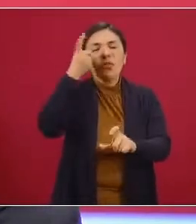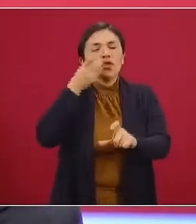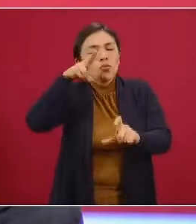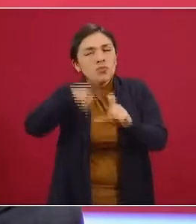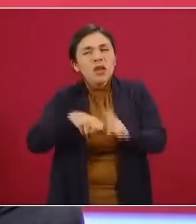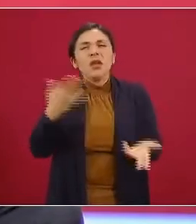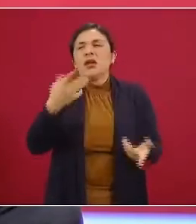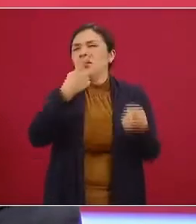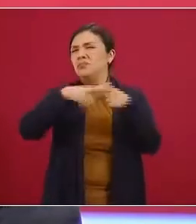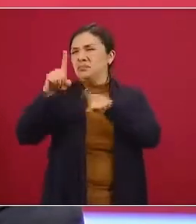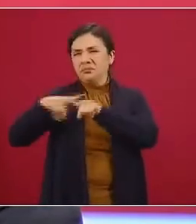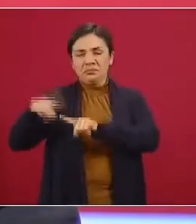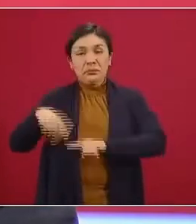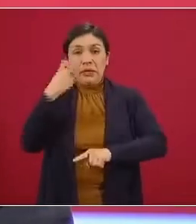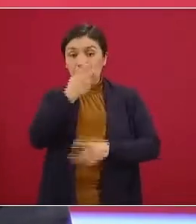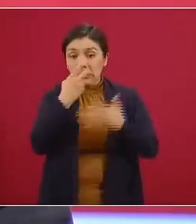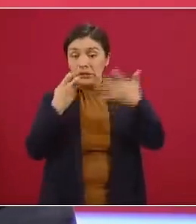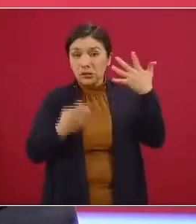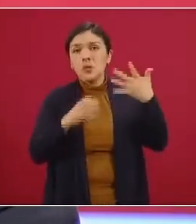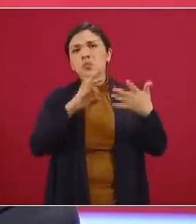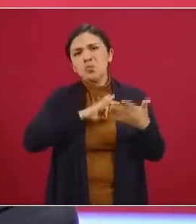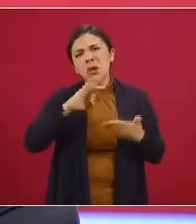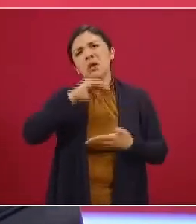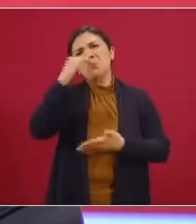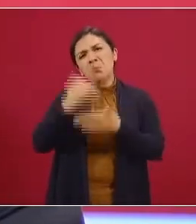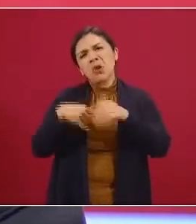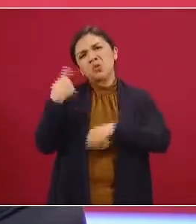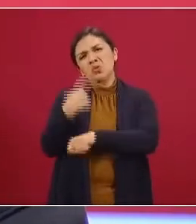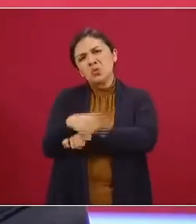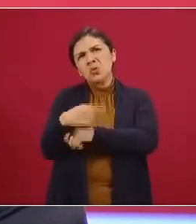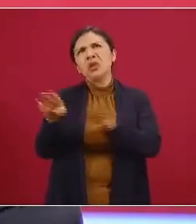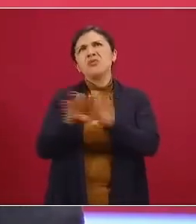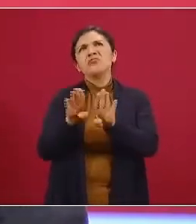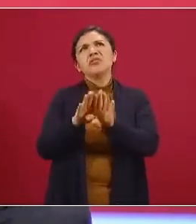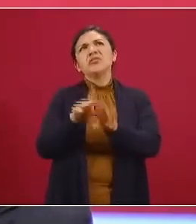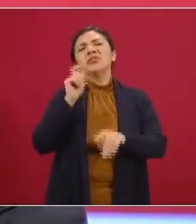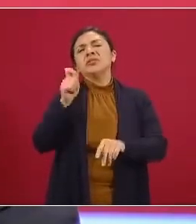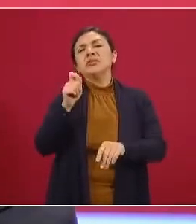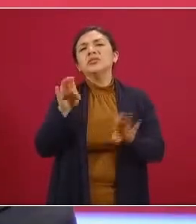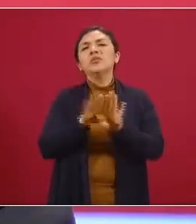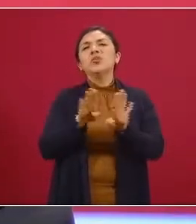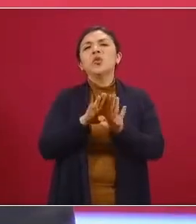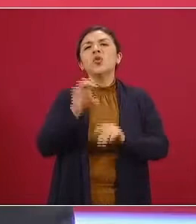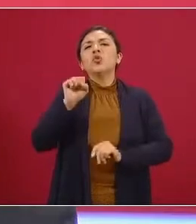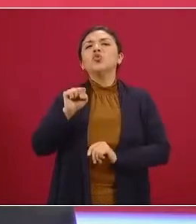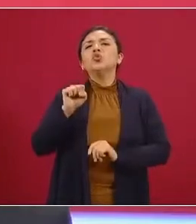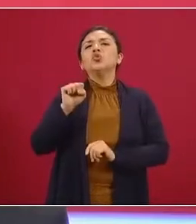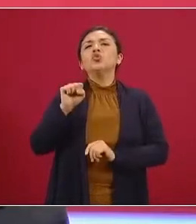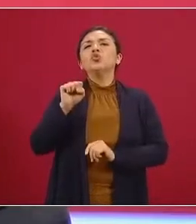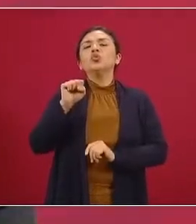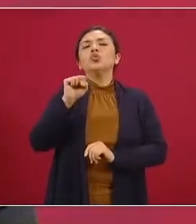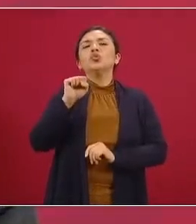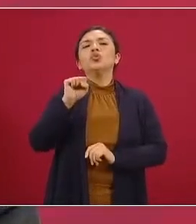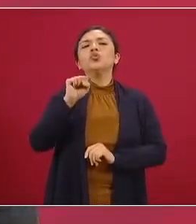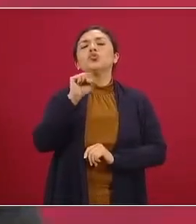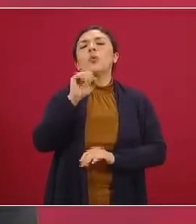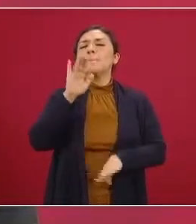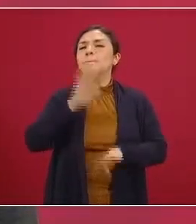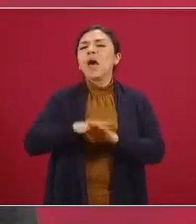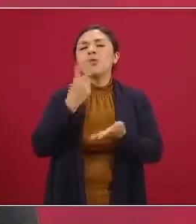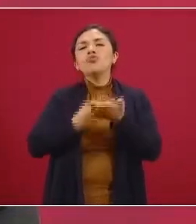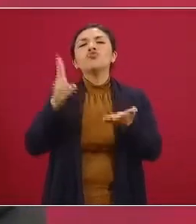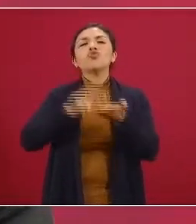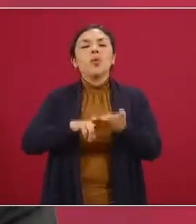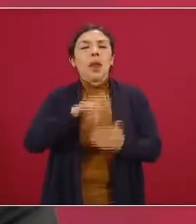otras pueden ser de menor duración y son o superespecialidades, es decir,